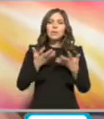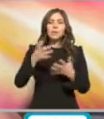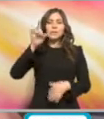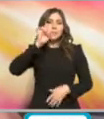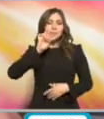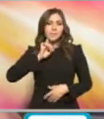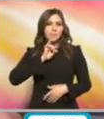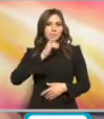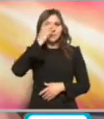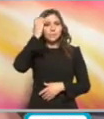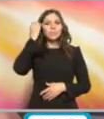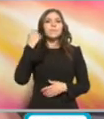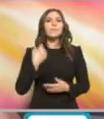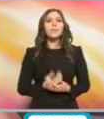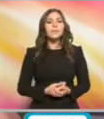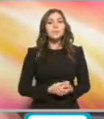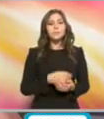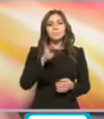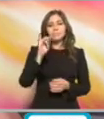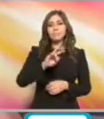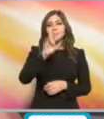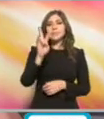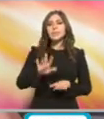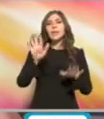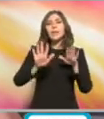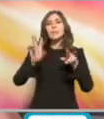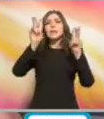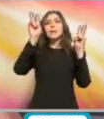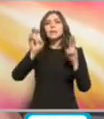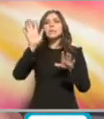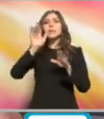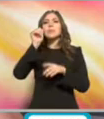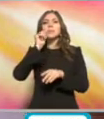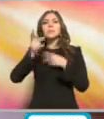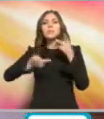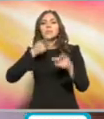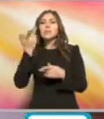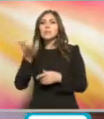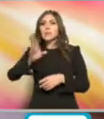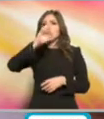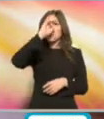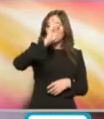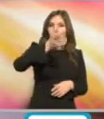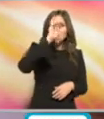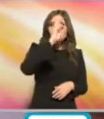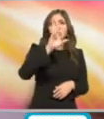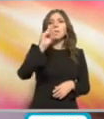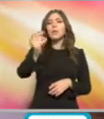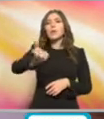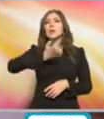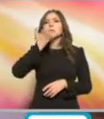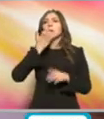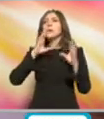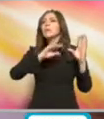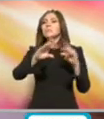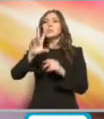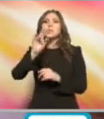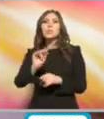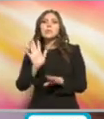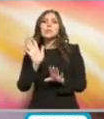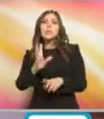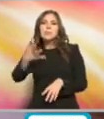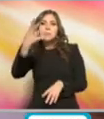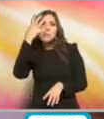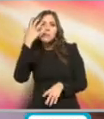veces también como el tema del sexo a veces parece prohibido, Tabú. no hay clases de esto en las escuelas. Entonces, ¿Sabes? ¿cómo Yo quería